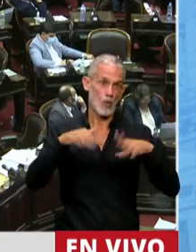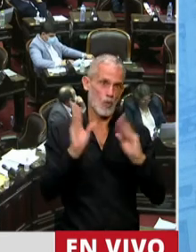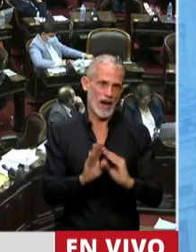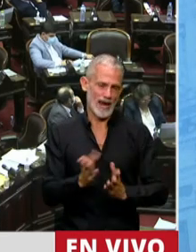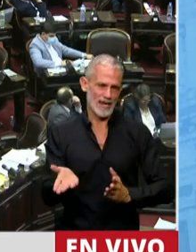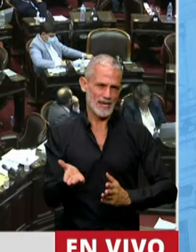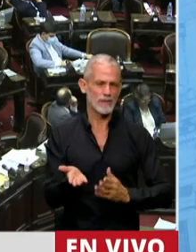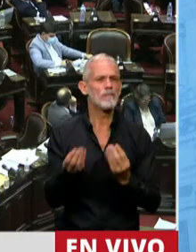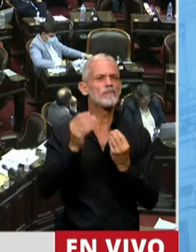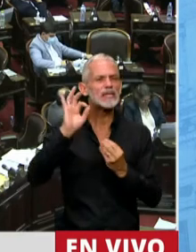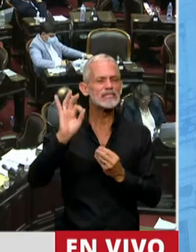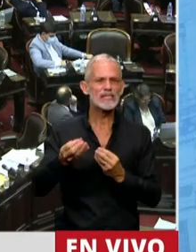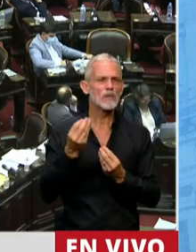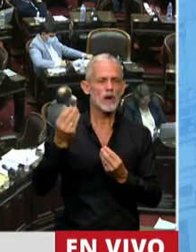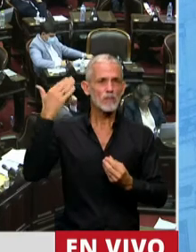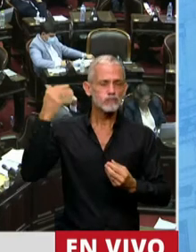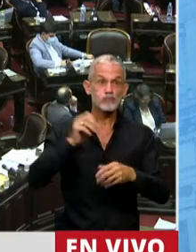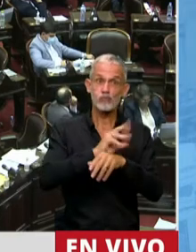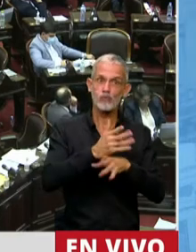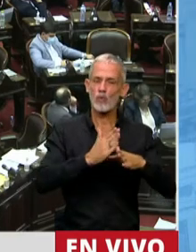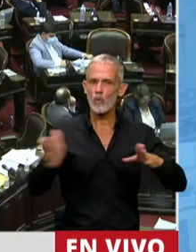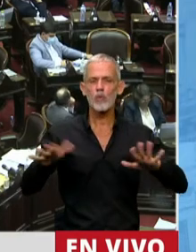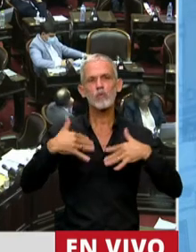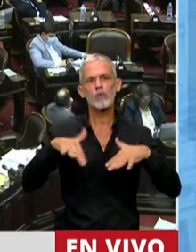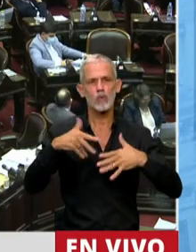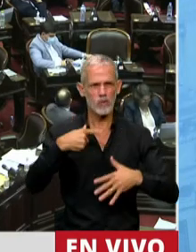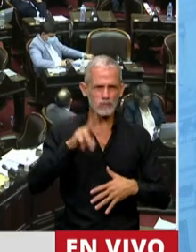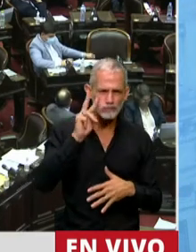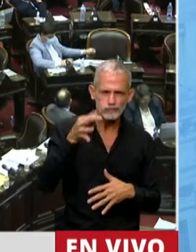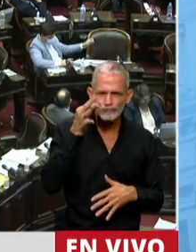porque sabemos lo que pasó en la pandemia y hemos podido